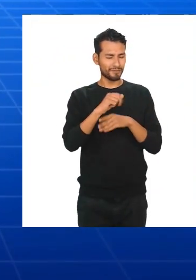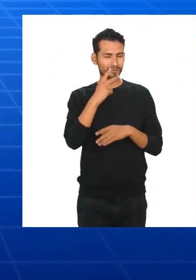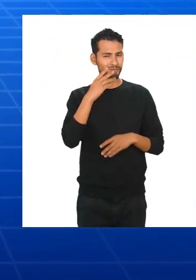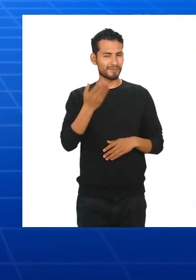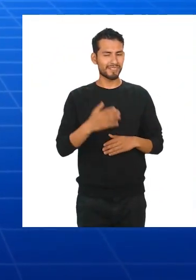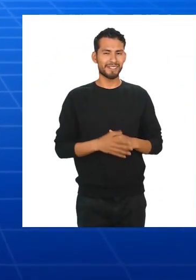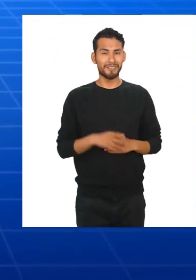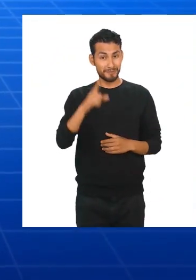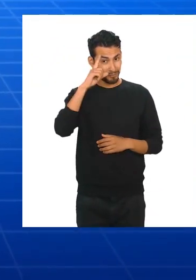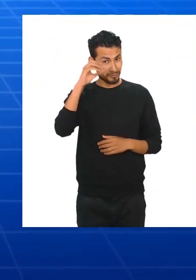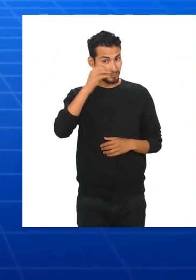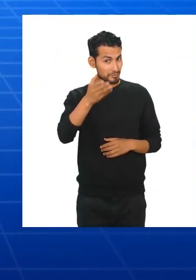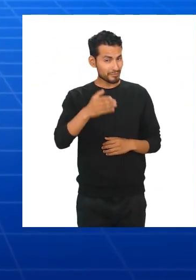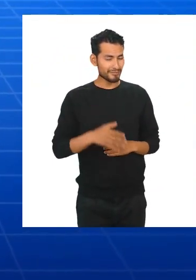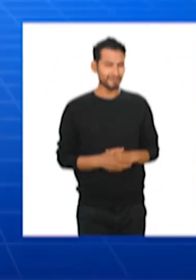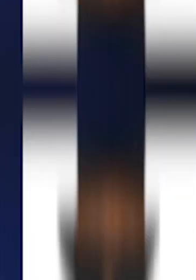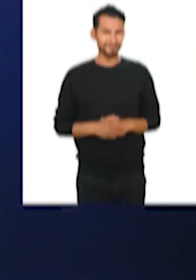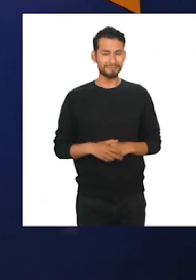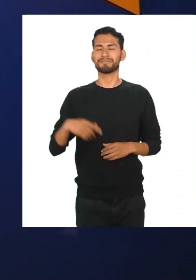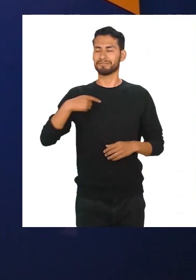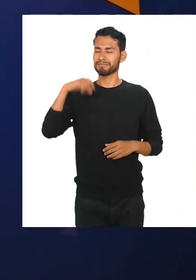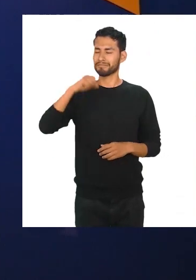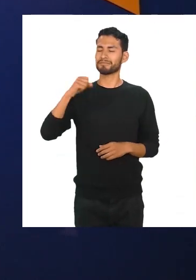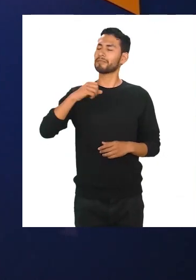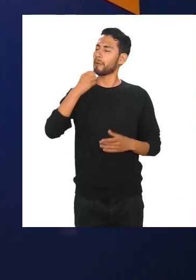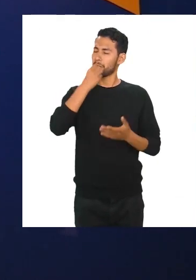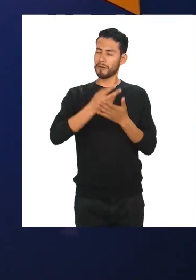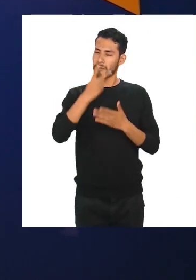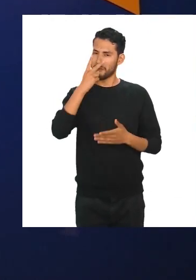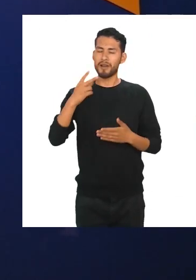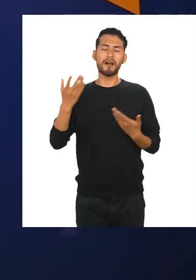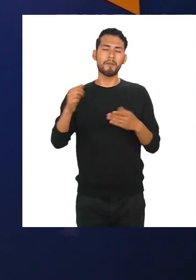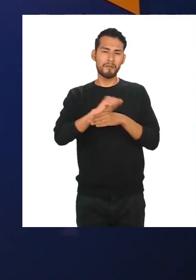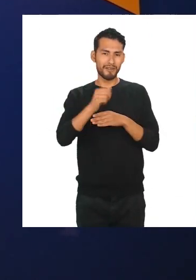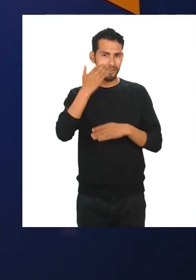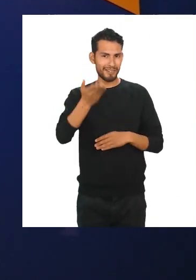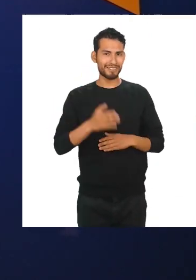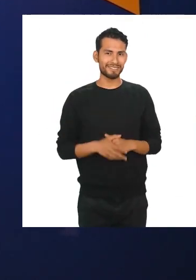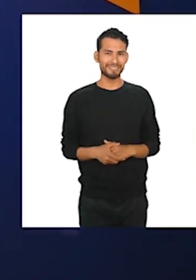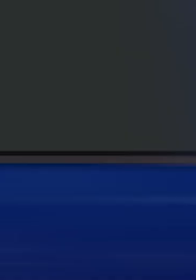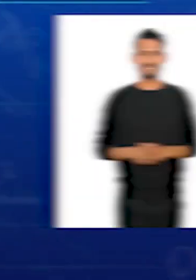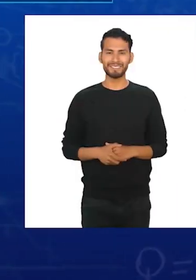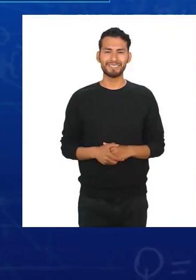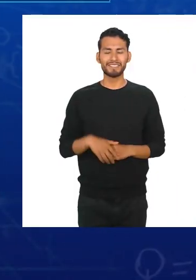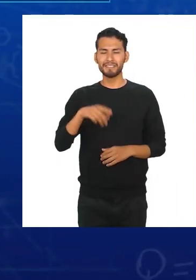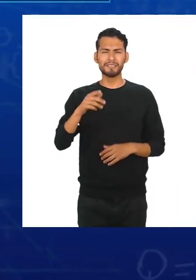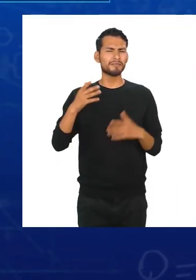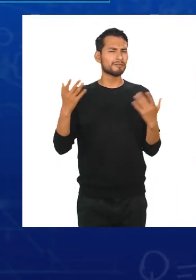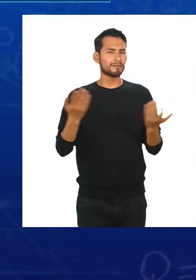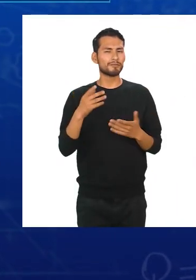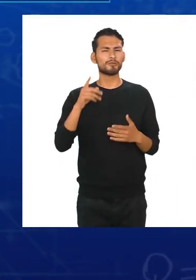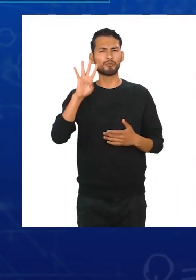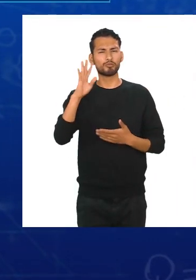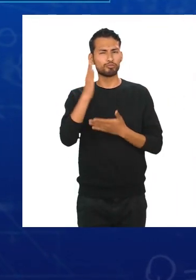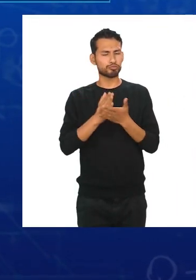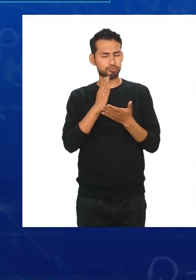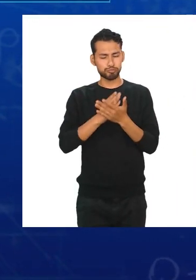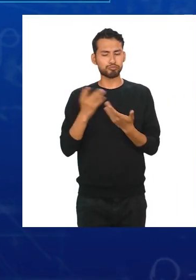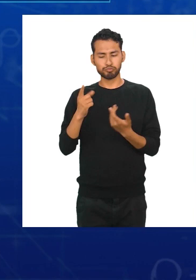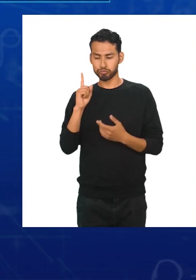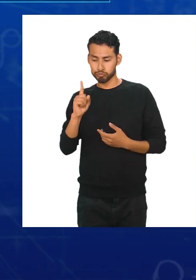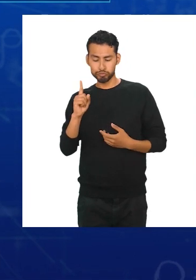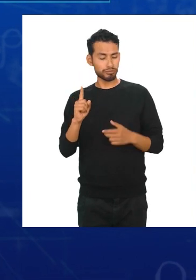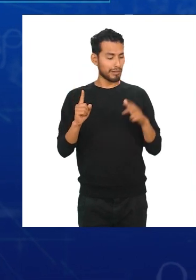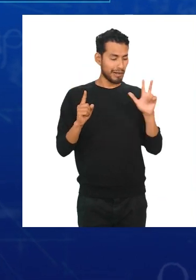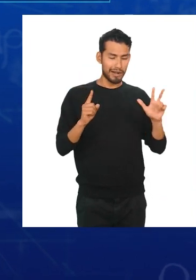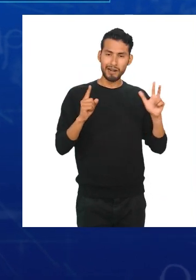Resolvamos un problema entonces. ¿Qué opinas? Me parece perfecto. Vamos con el ejercicio. Nos piden hallar los cuartiles